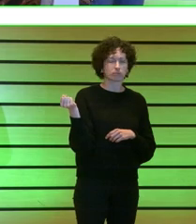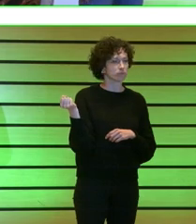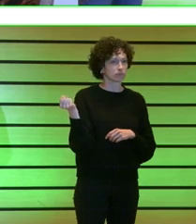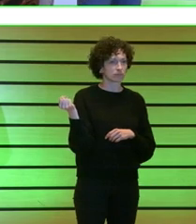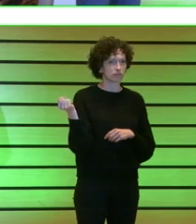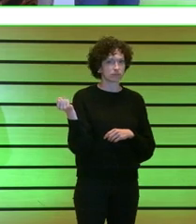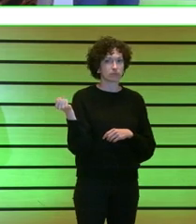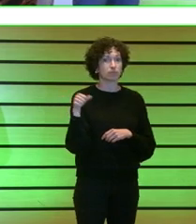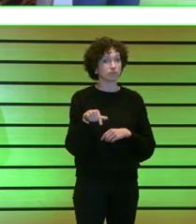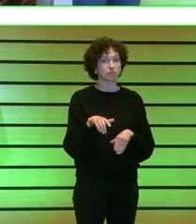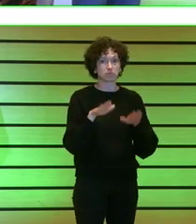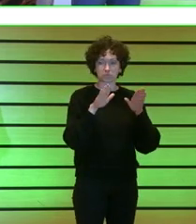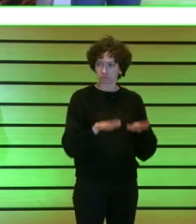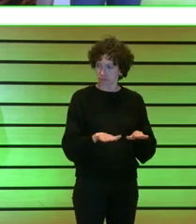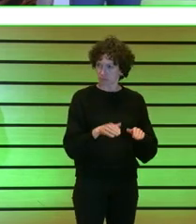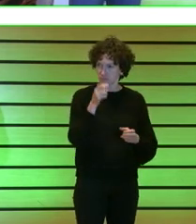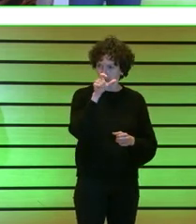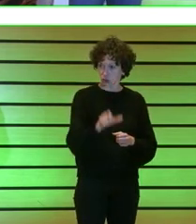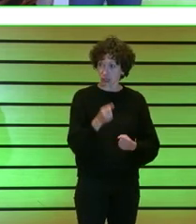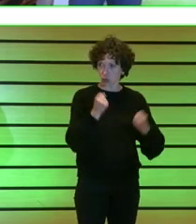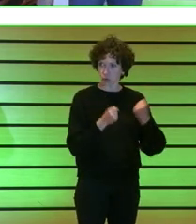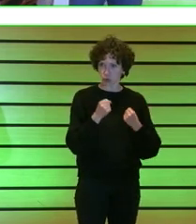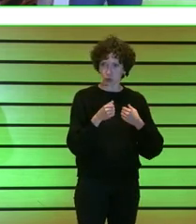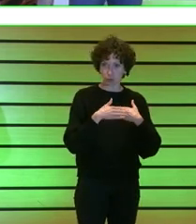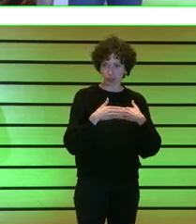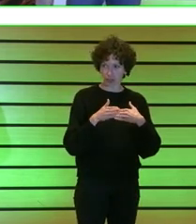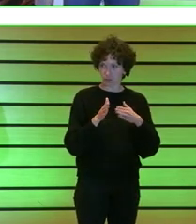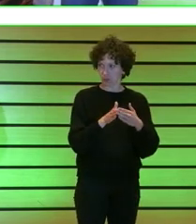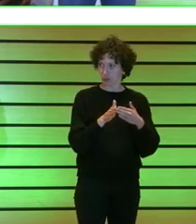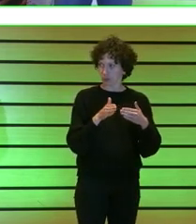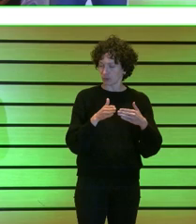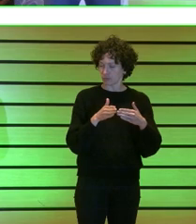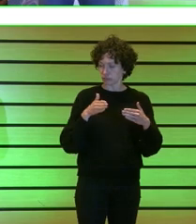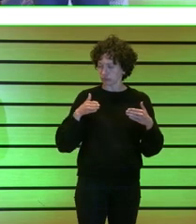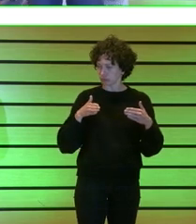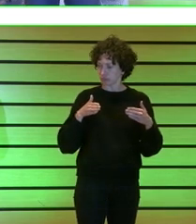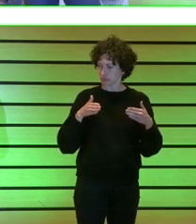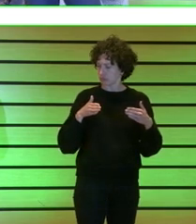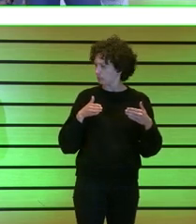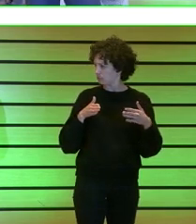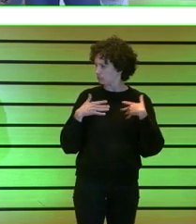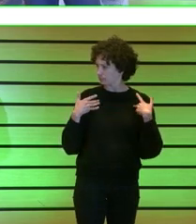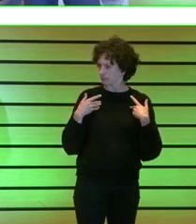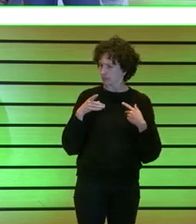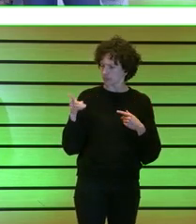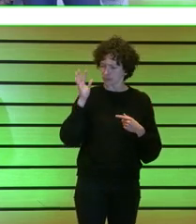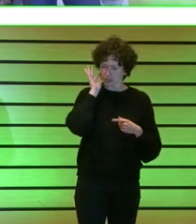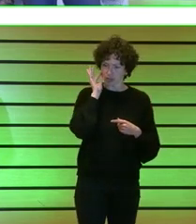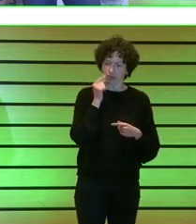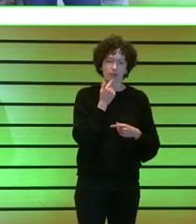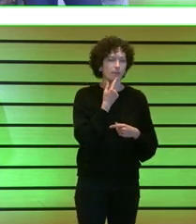cuando llega a la altura de la parada el conductor abre la puerta sorprendido y Marga le